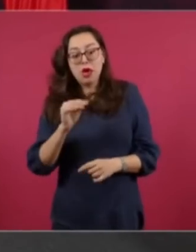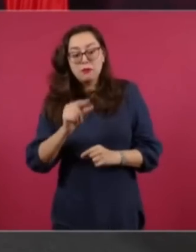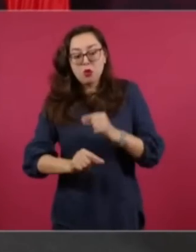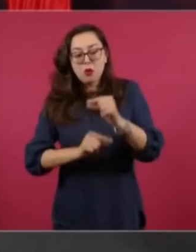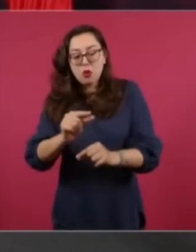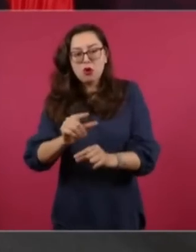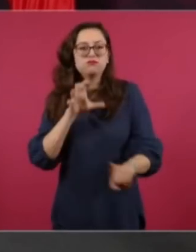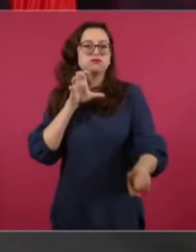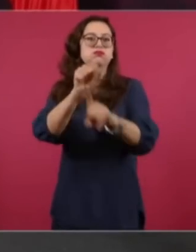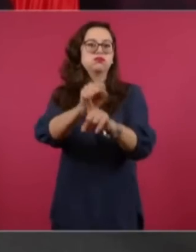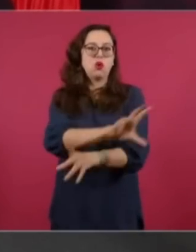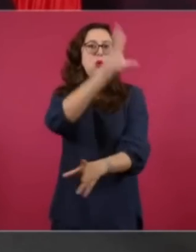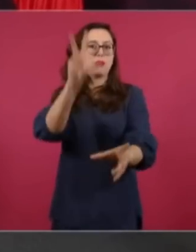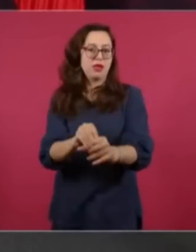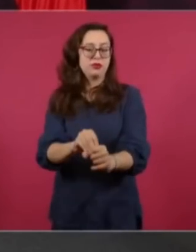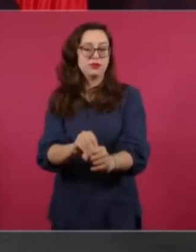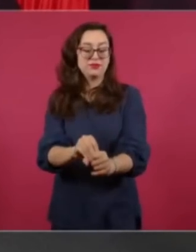Imagínense